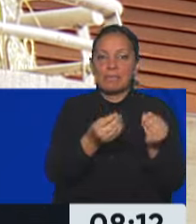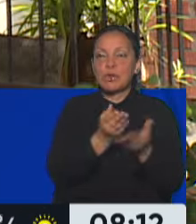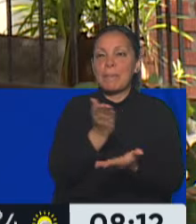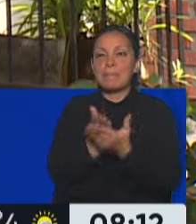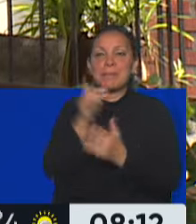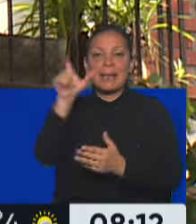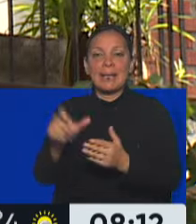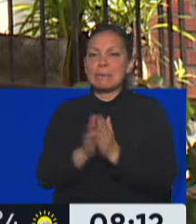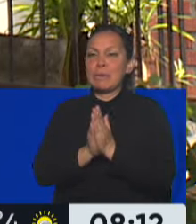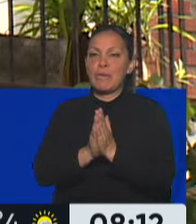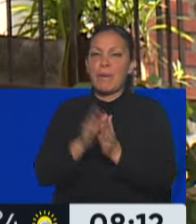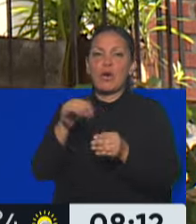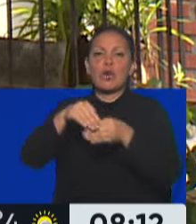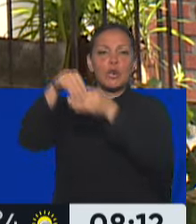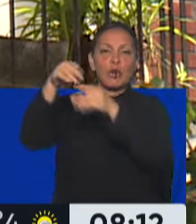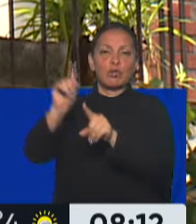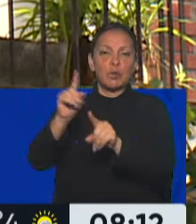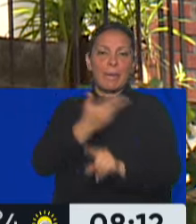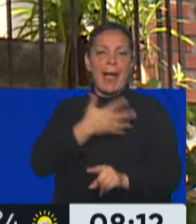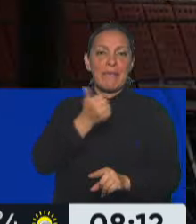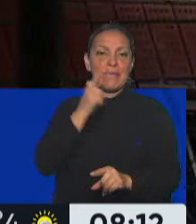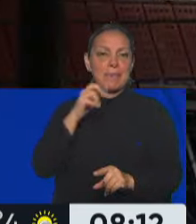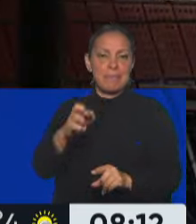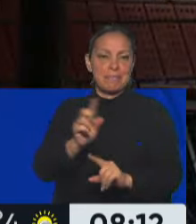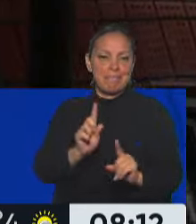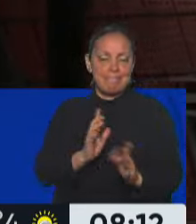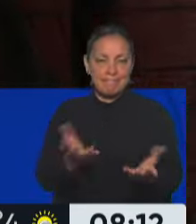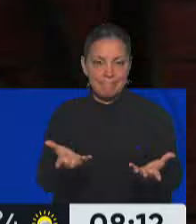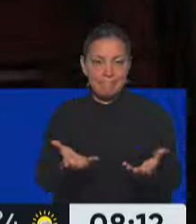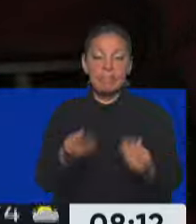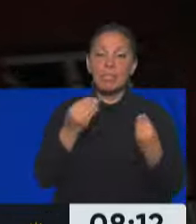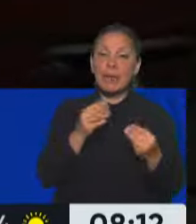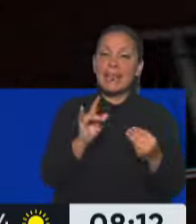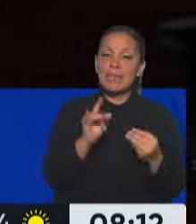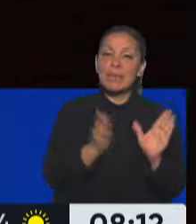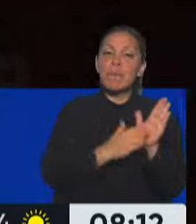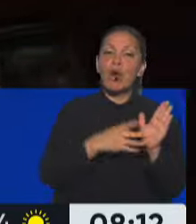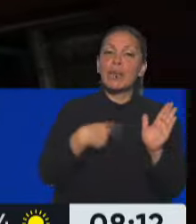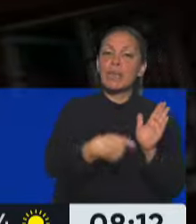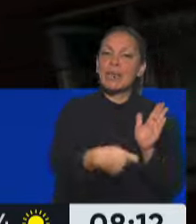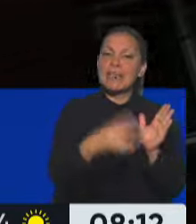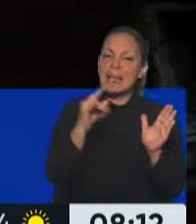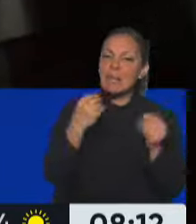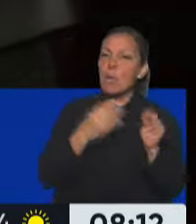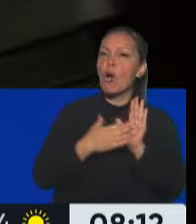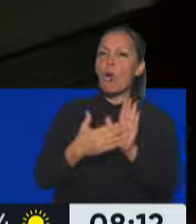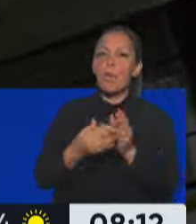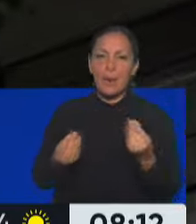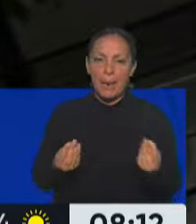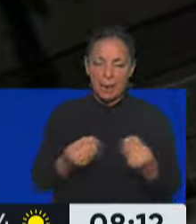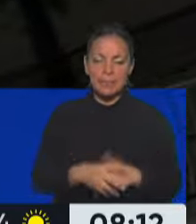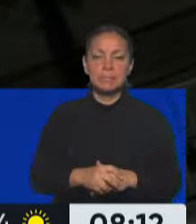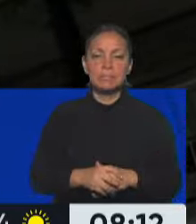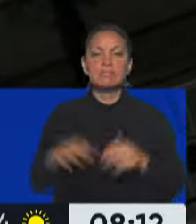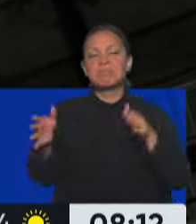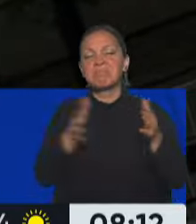propietario que no registra el contrato entonces en en la práctica no se registraron más que un se calcula un